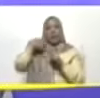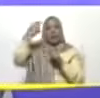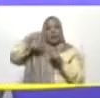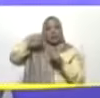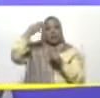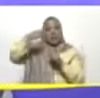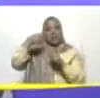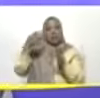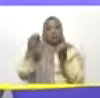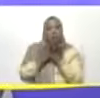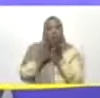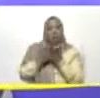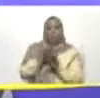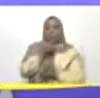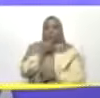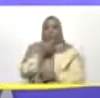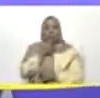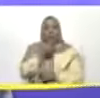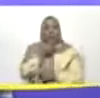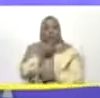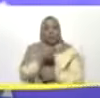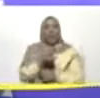contenido exelente